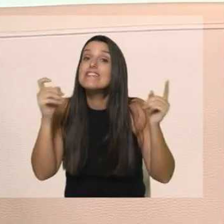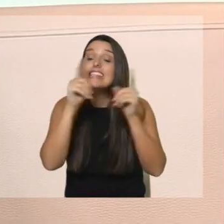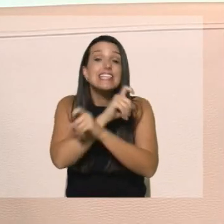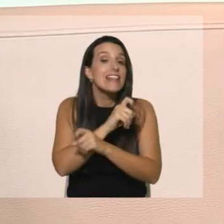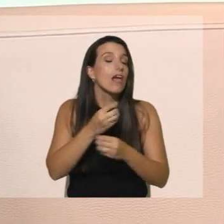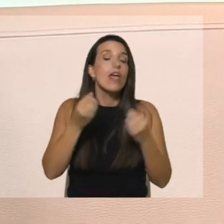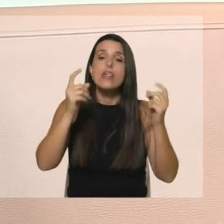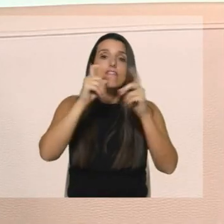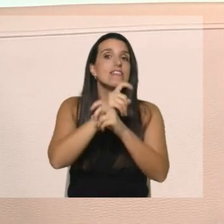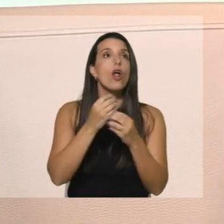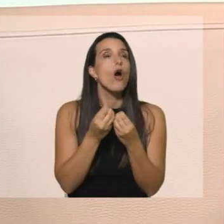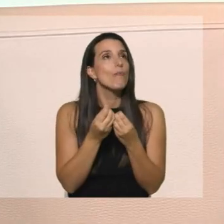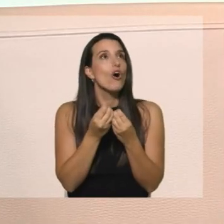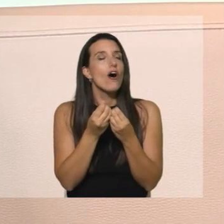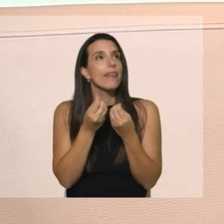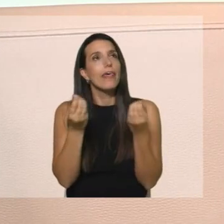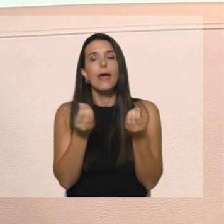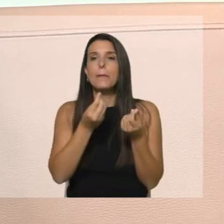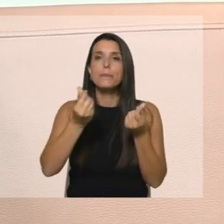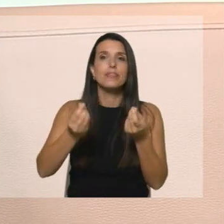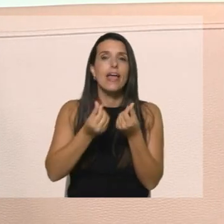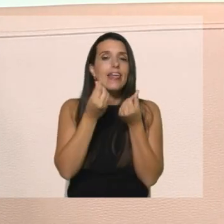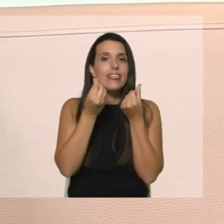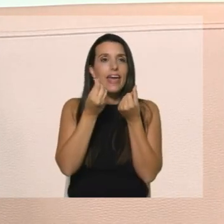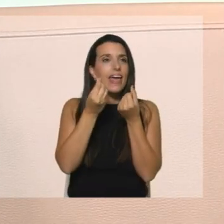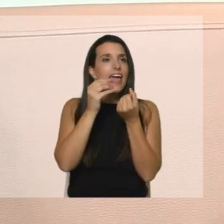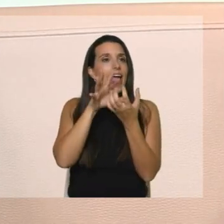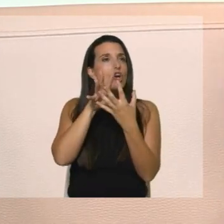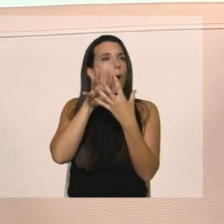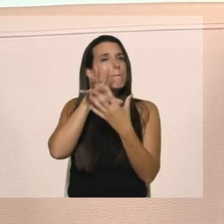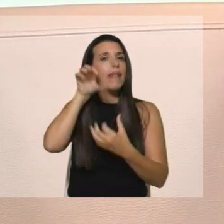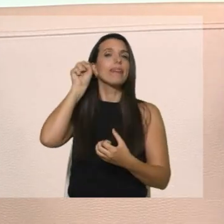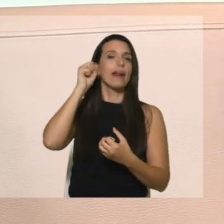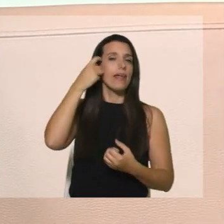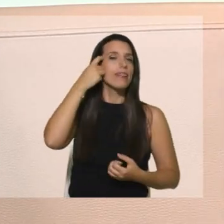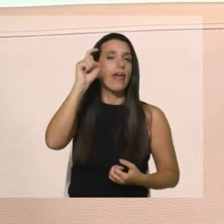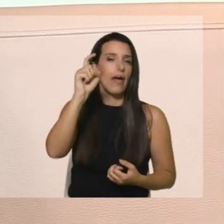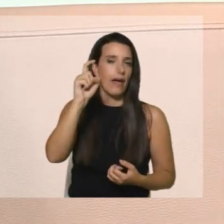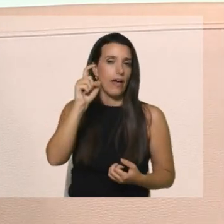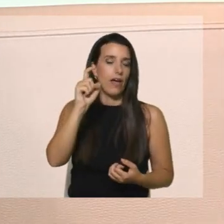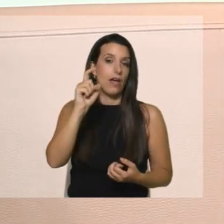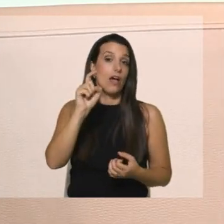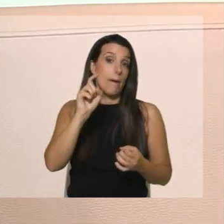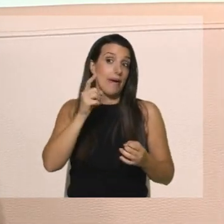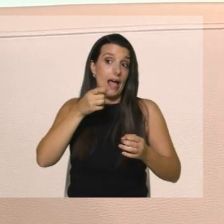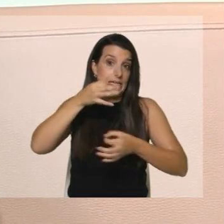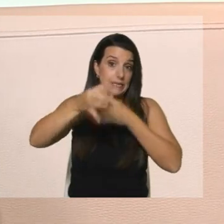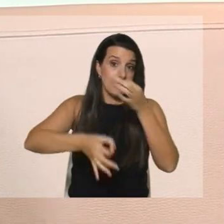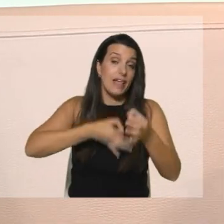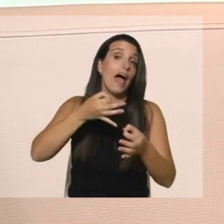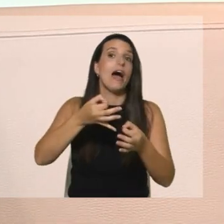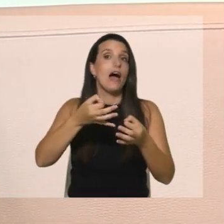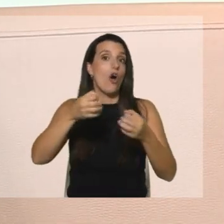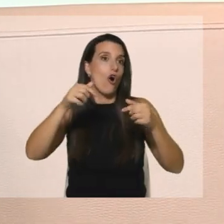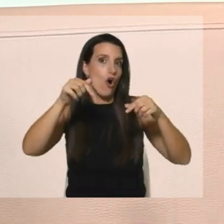Es muy difícil, como te decía, desde el lado de comprensión de la idea, no solamente para transmitirla a los apoyos que tenemos